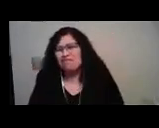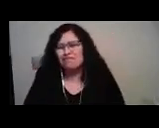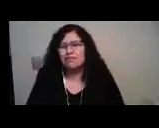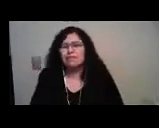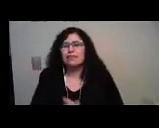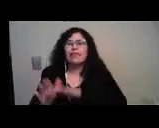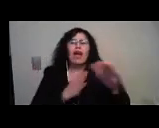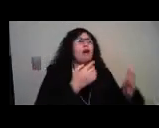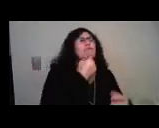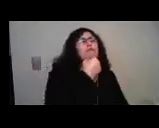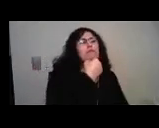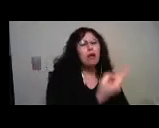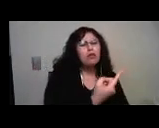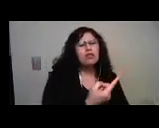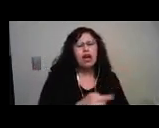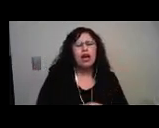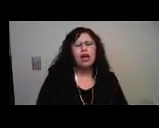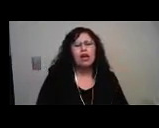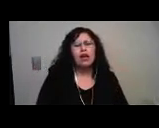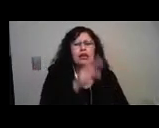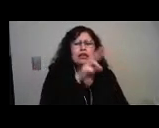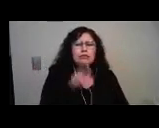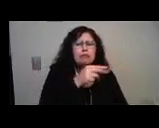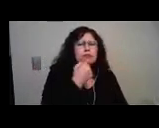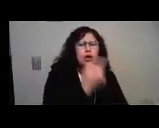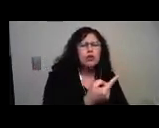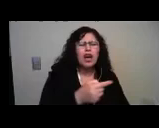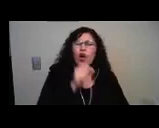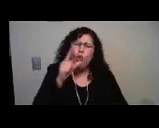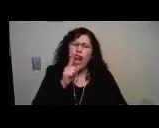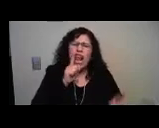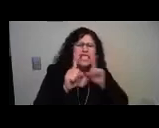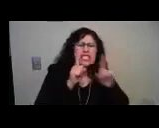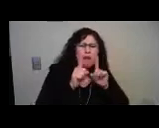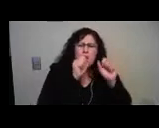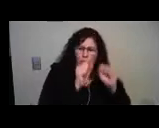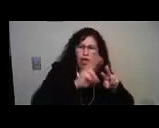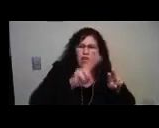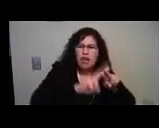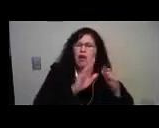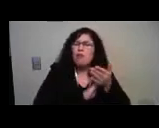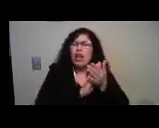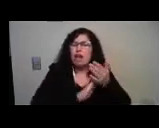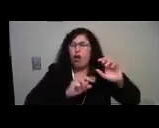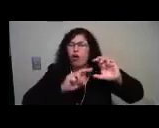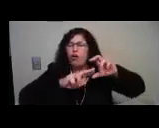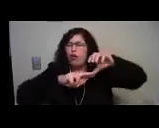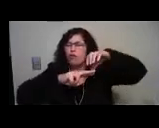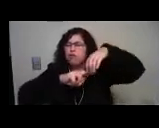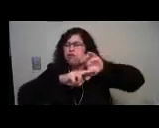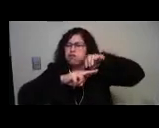aneurismas? ¿Perdón? Así como resonancia magnética, ¿o cuál sería mejor?